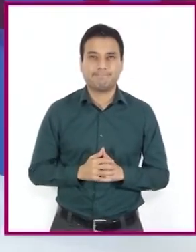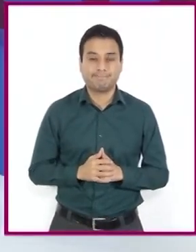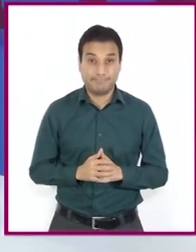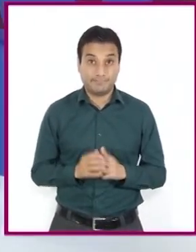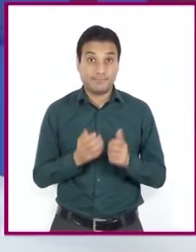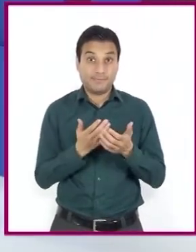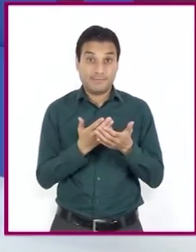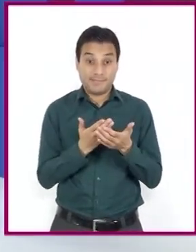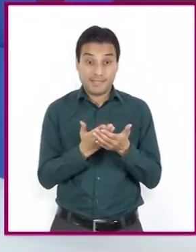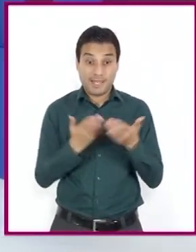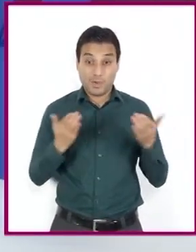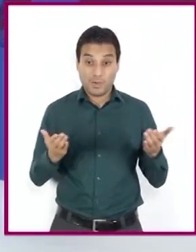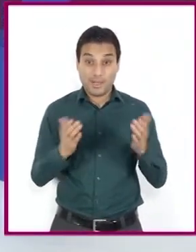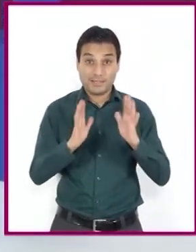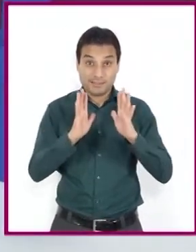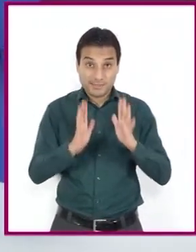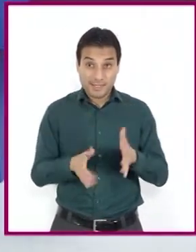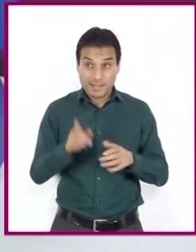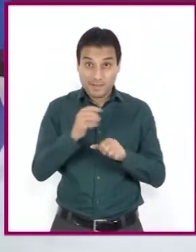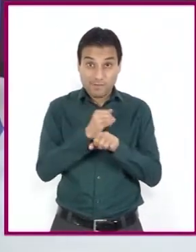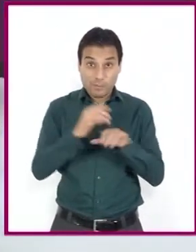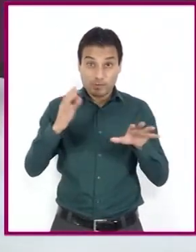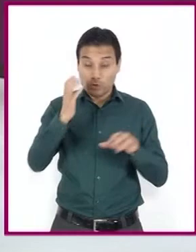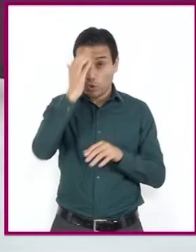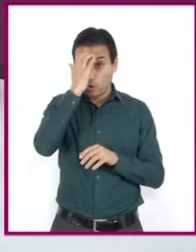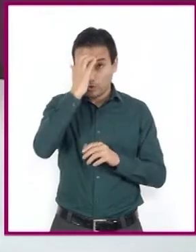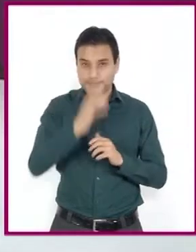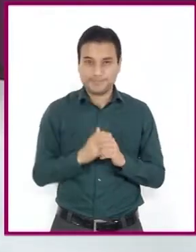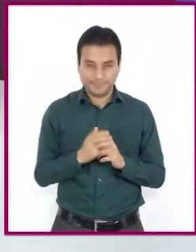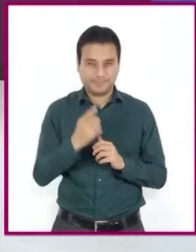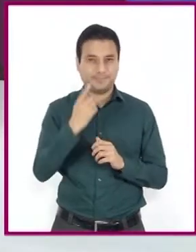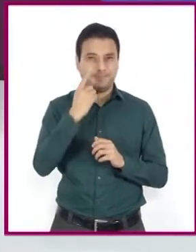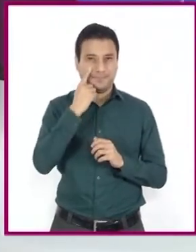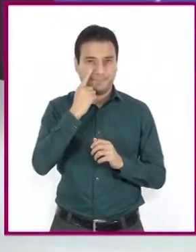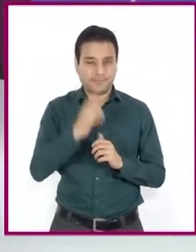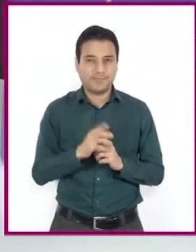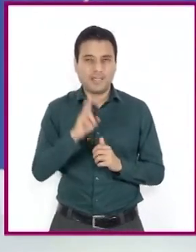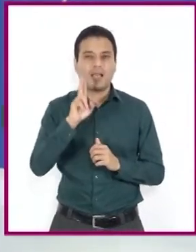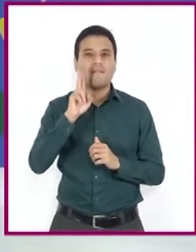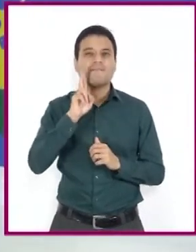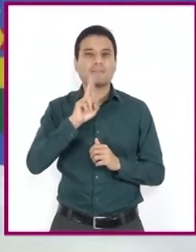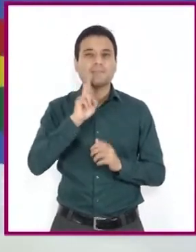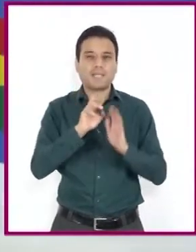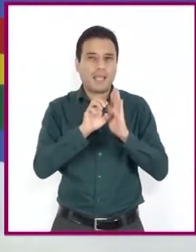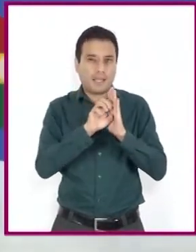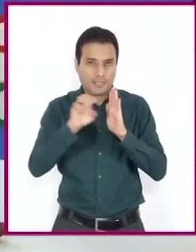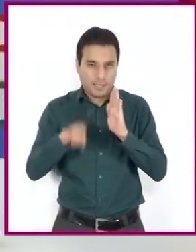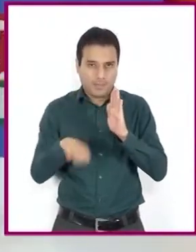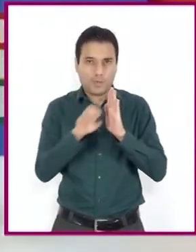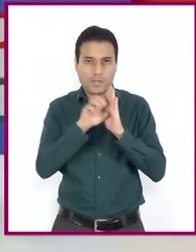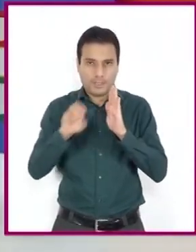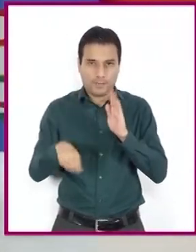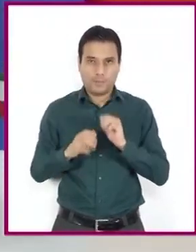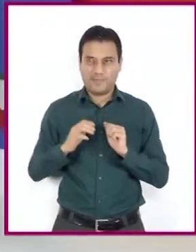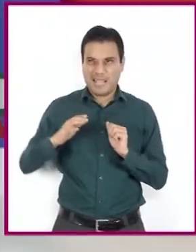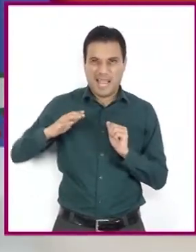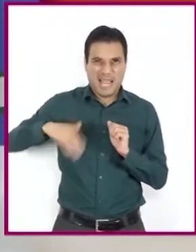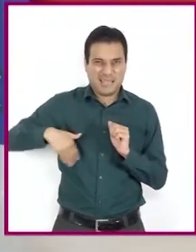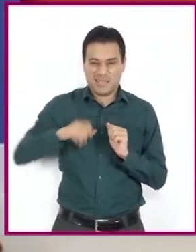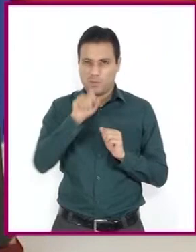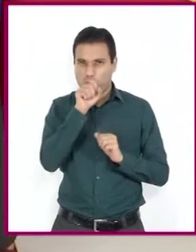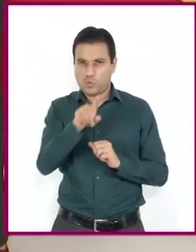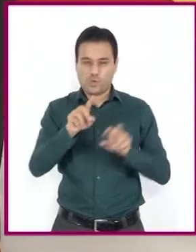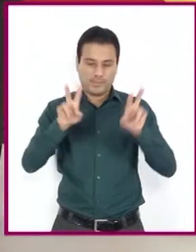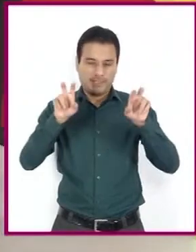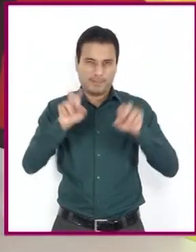Ahora que hemos recordado esa información, vamos a revisarlos en algunos ejemplos tomados del ensayo que estamos